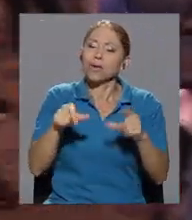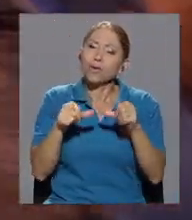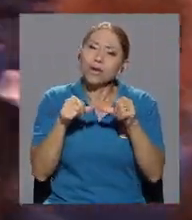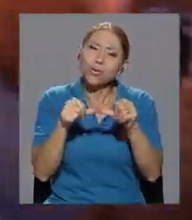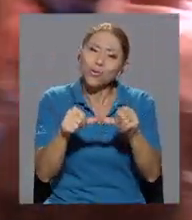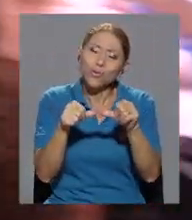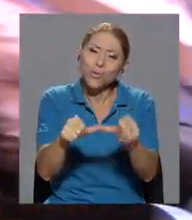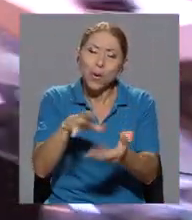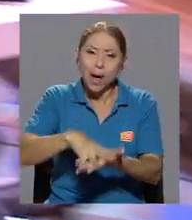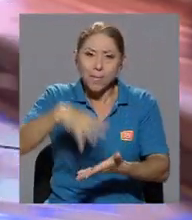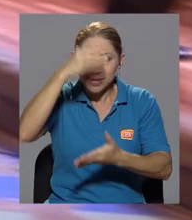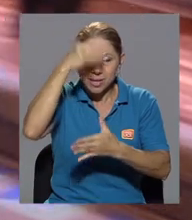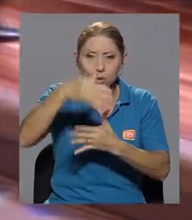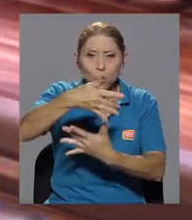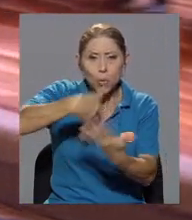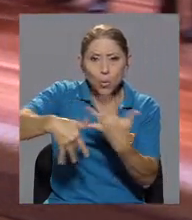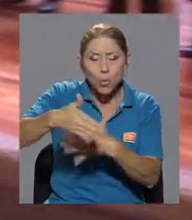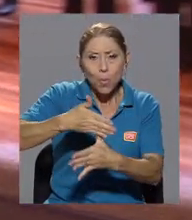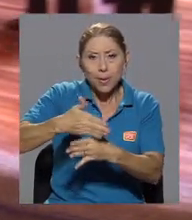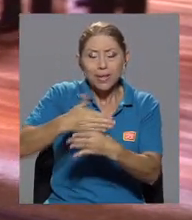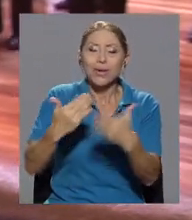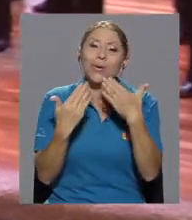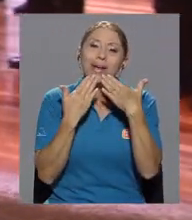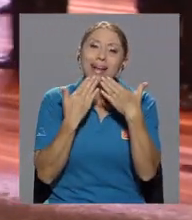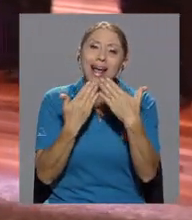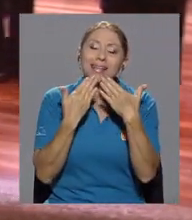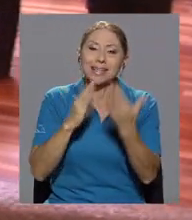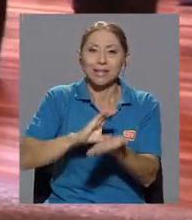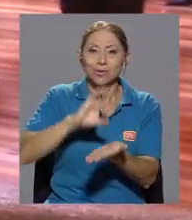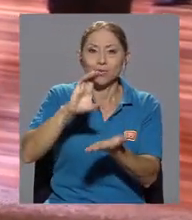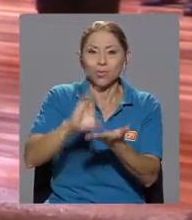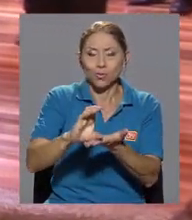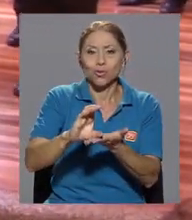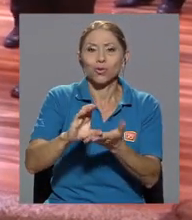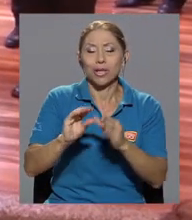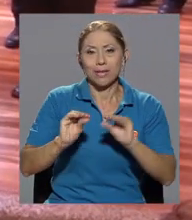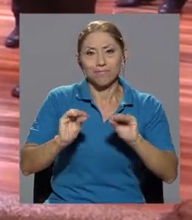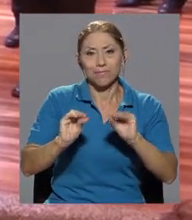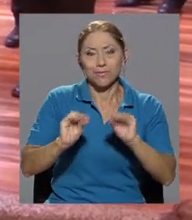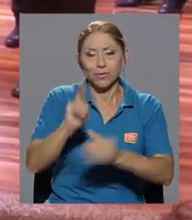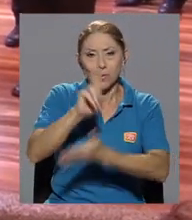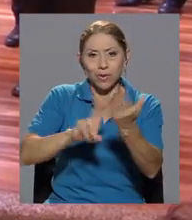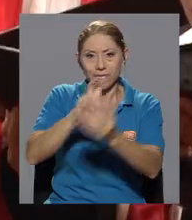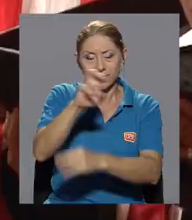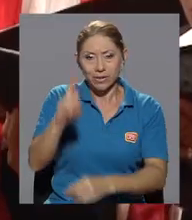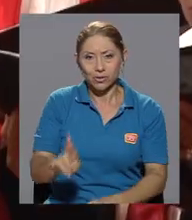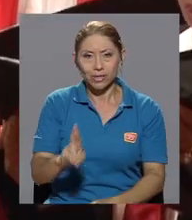compartiendo con los demás, en este caso gracias a los espacios que la Universidad de Costa Rica les brinda.